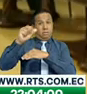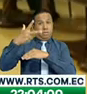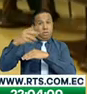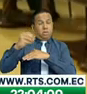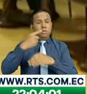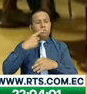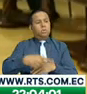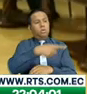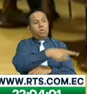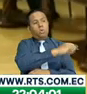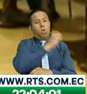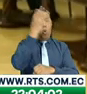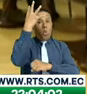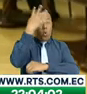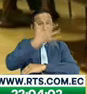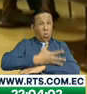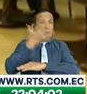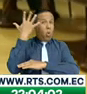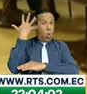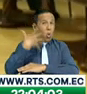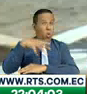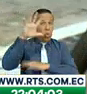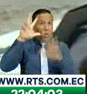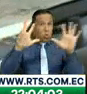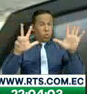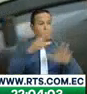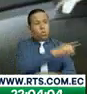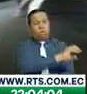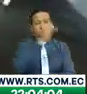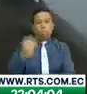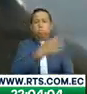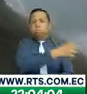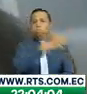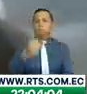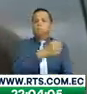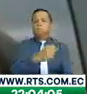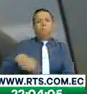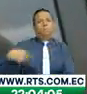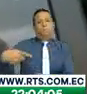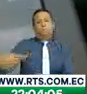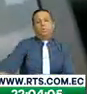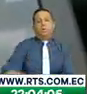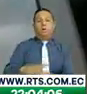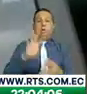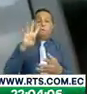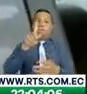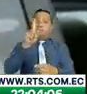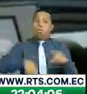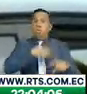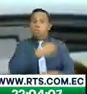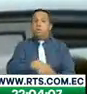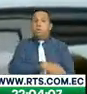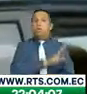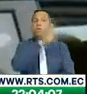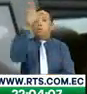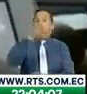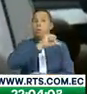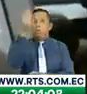cada 8 días ante la autoridad competente, prohibición de salida del país, prohibición de enajenación de bienes por más